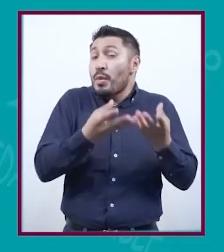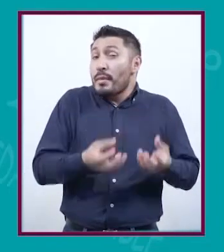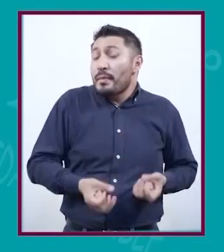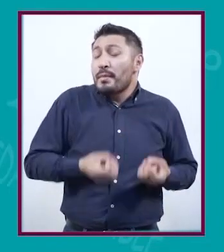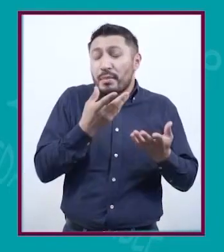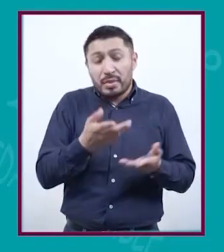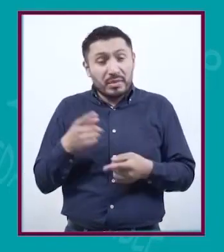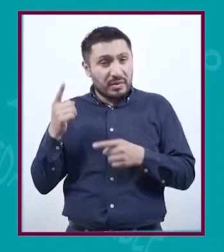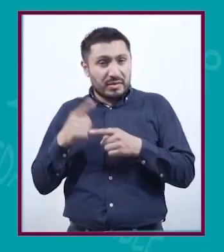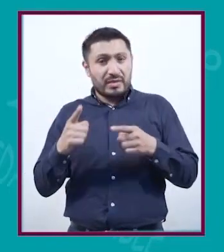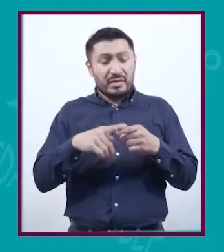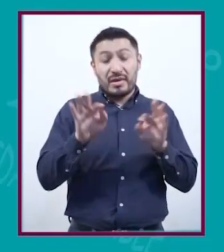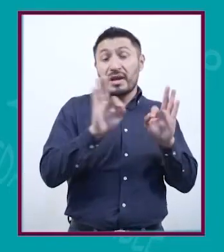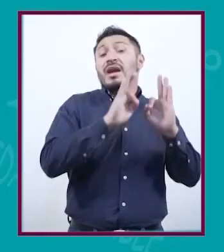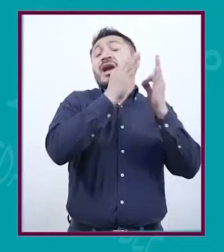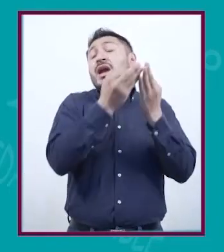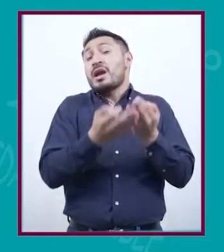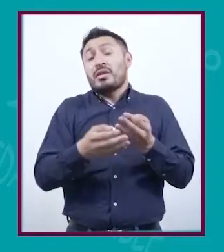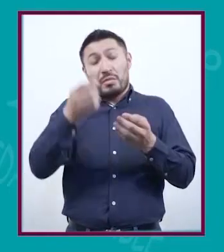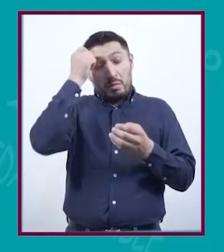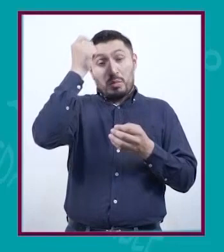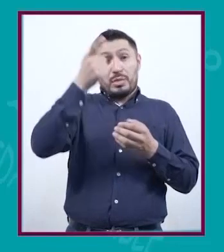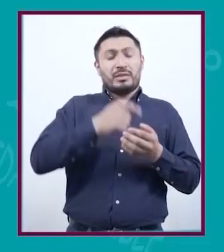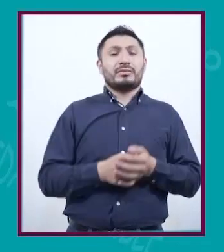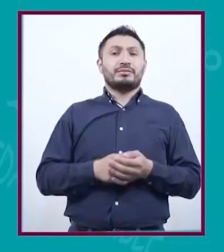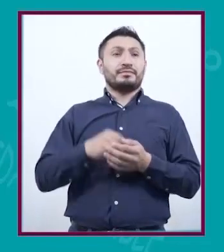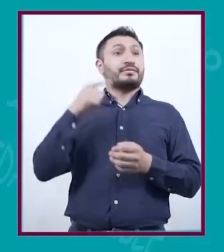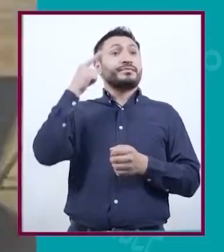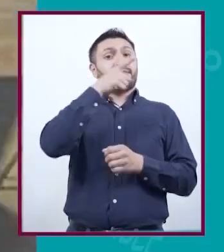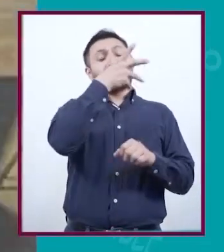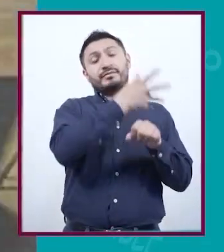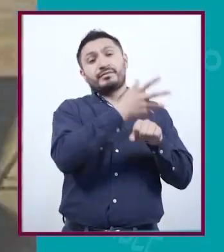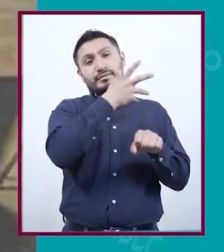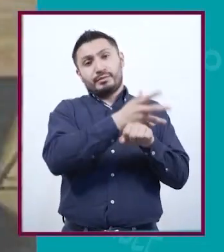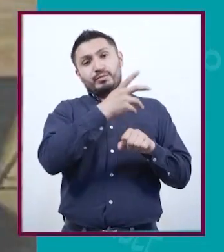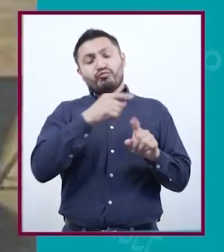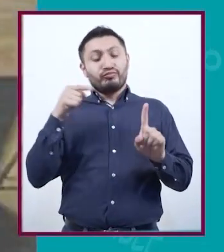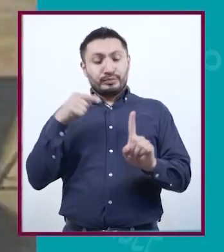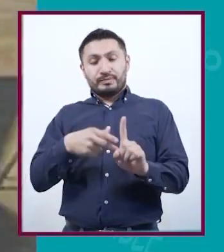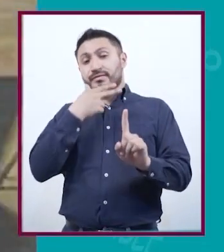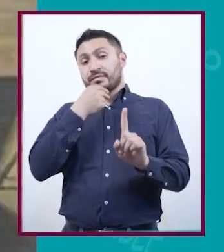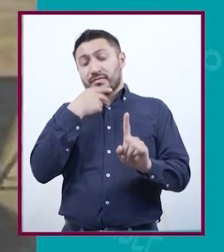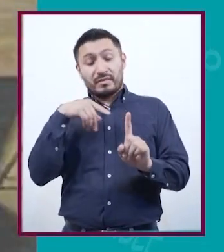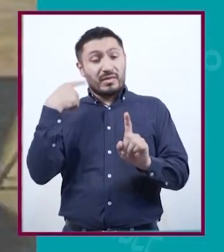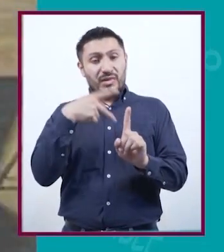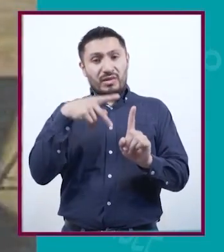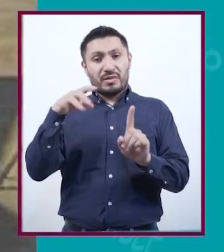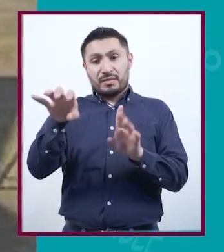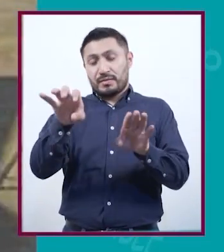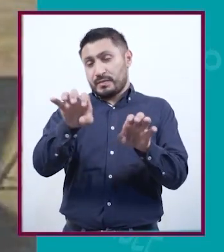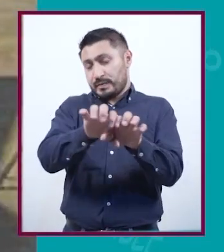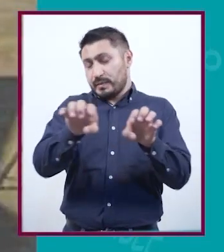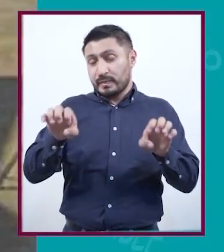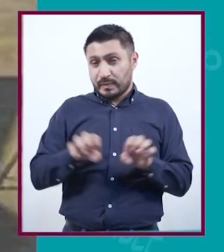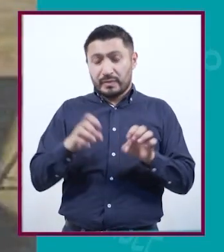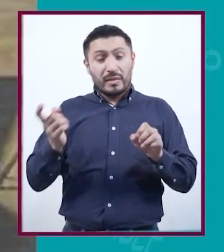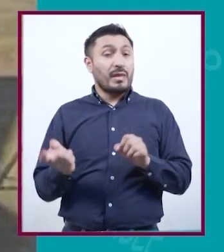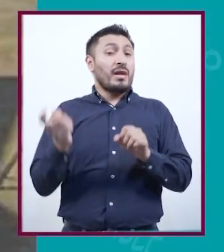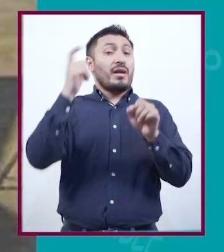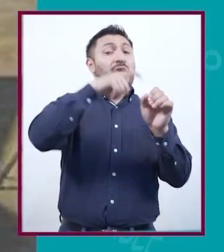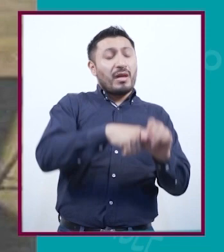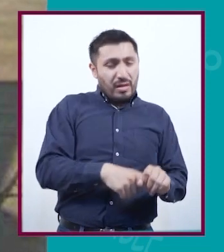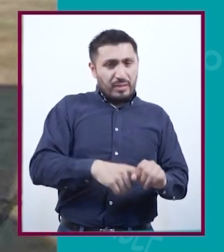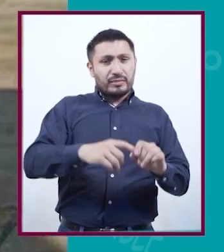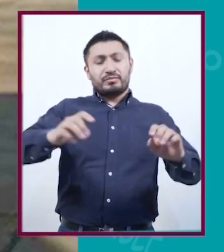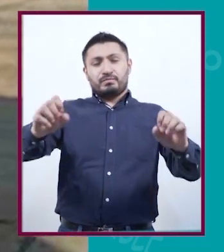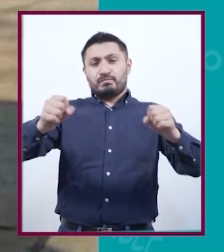sus conocimientos, diseños y varios vehículos de prueba. Ya en Estados Unidos, von Braun y sus